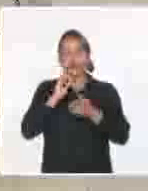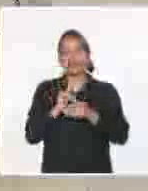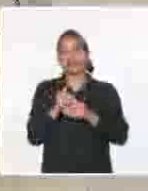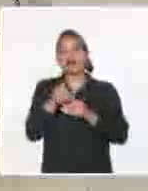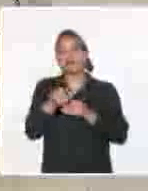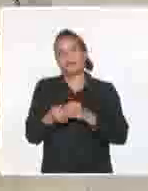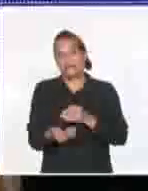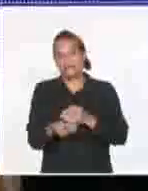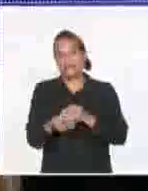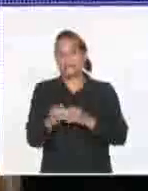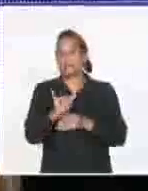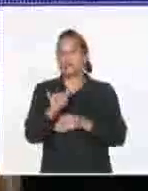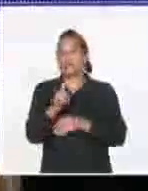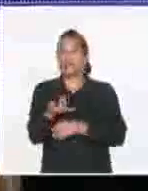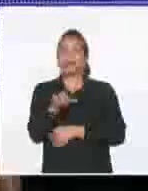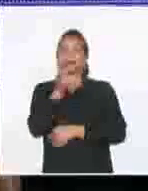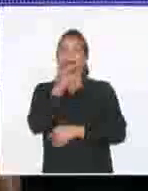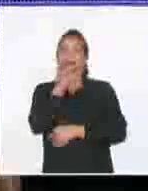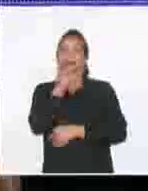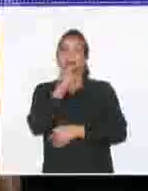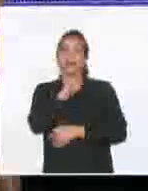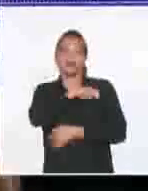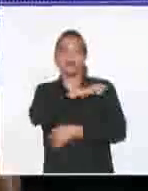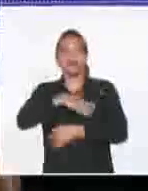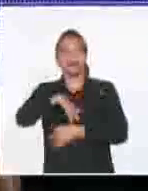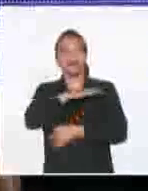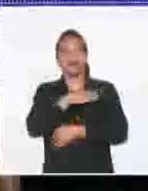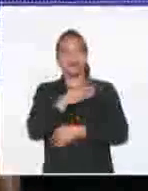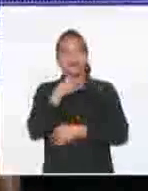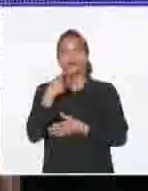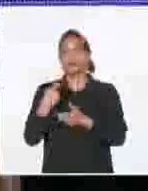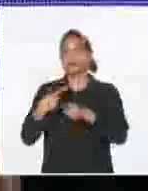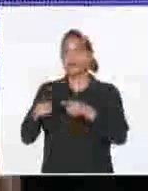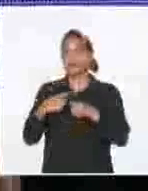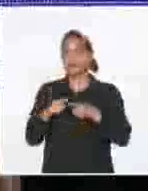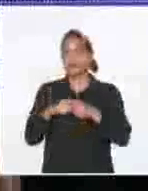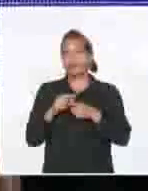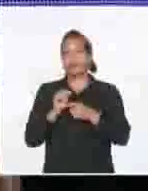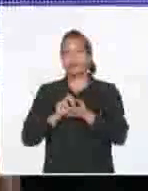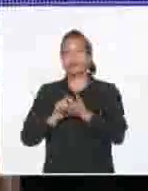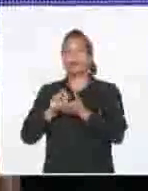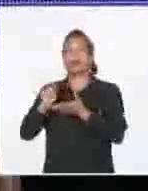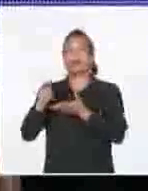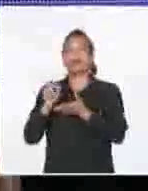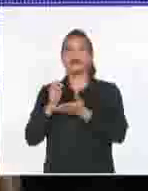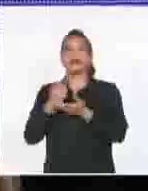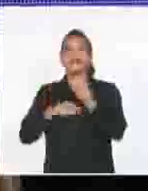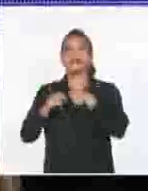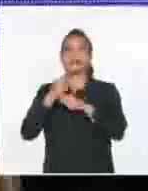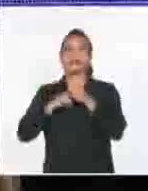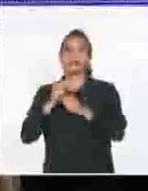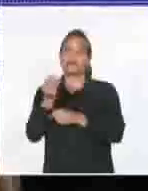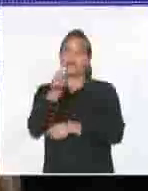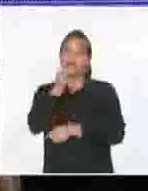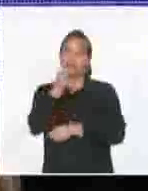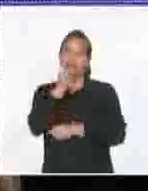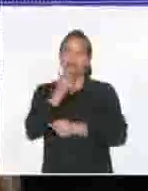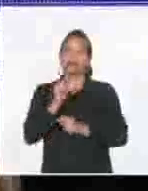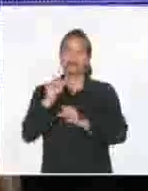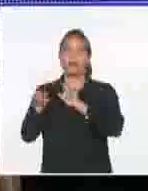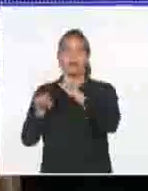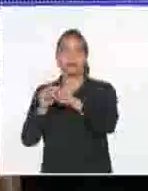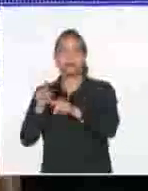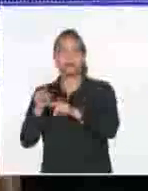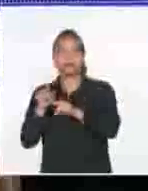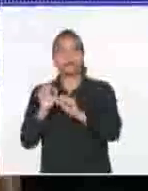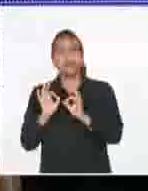país de los recursos financieros para importar alimentos. Es verdad que